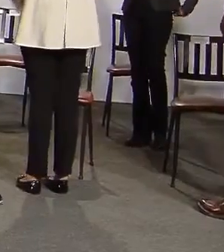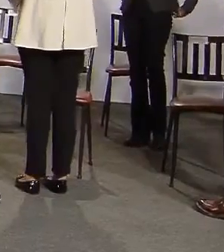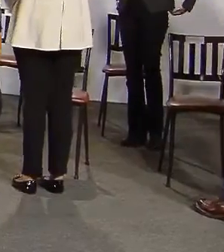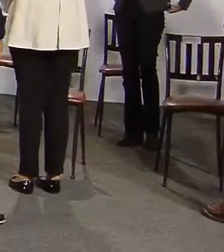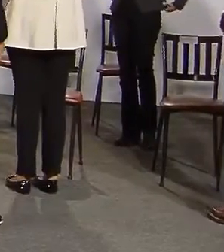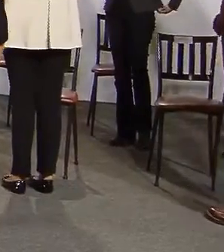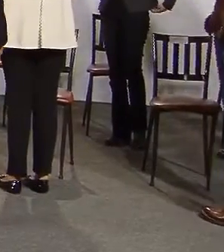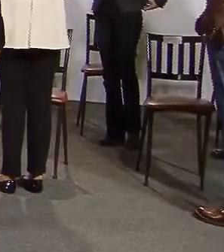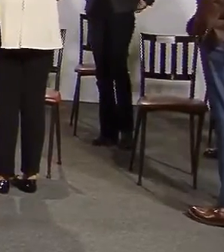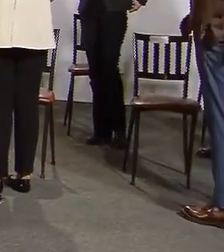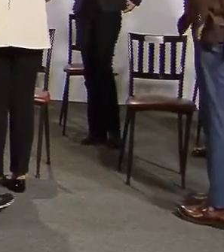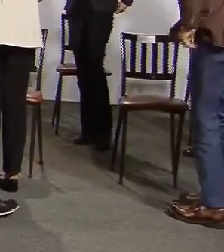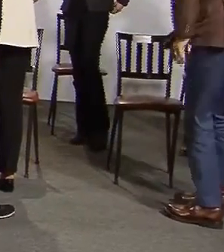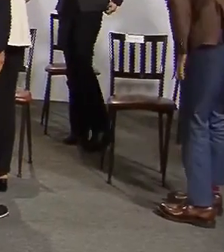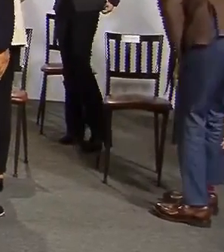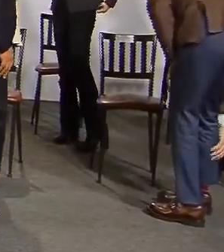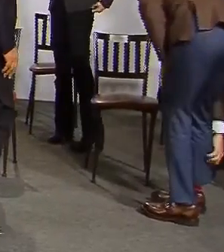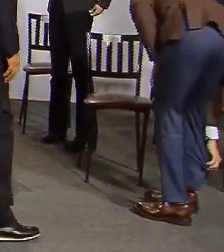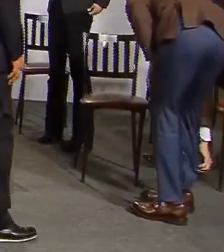gracias.